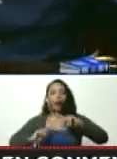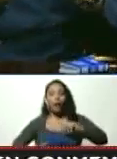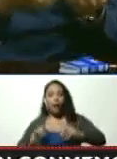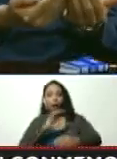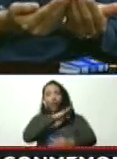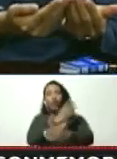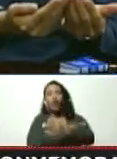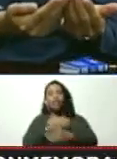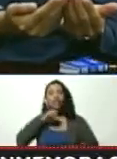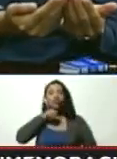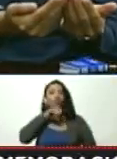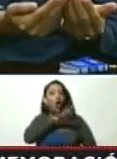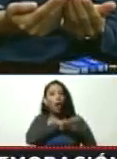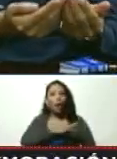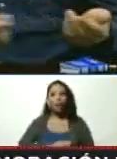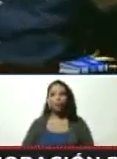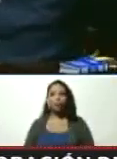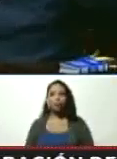histórica.